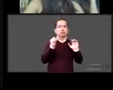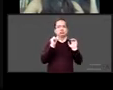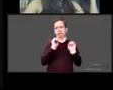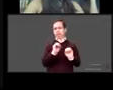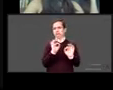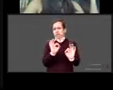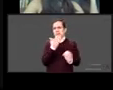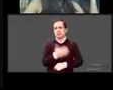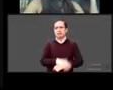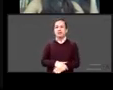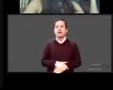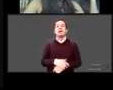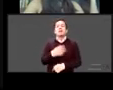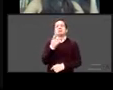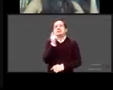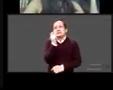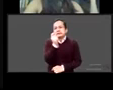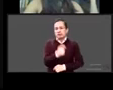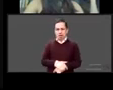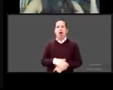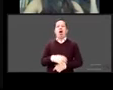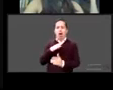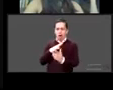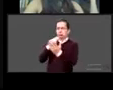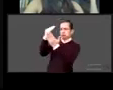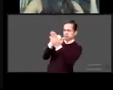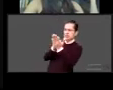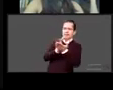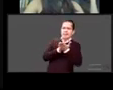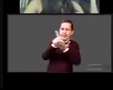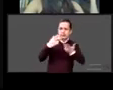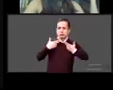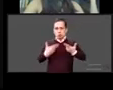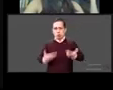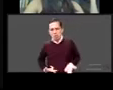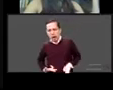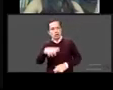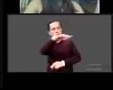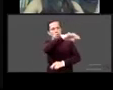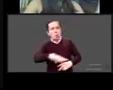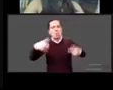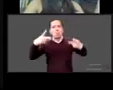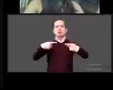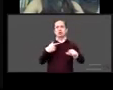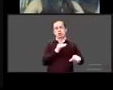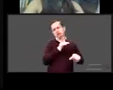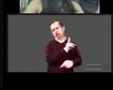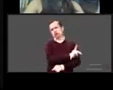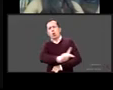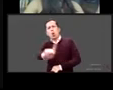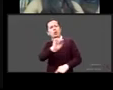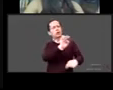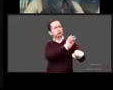estamos en el paradigma de los derechos y de la protección de cualquier persona humana, independientemente de su edad, respecto de